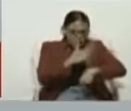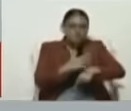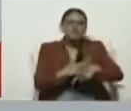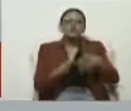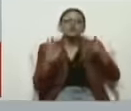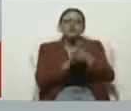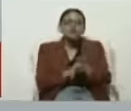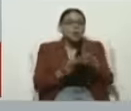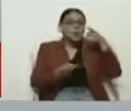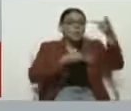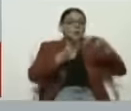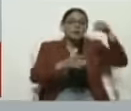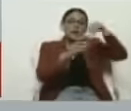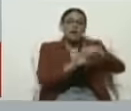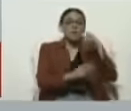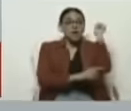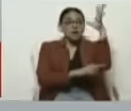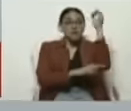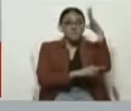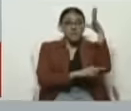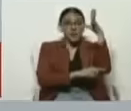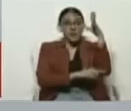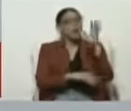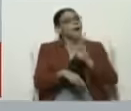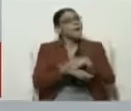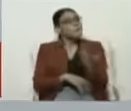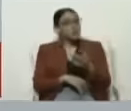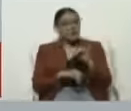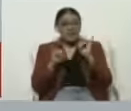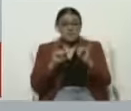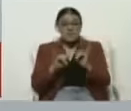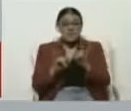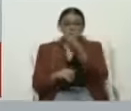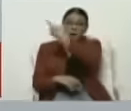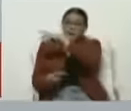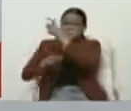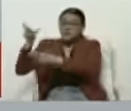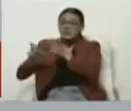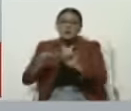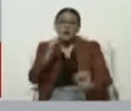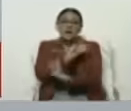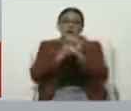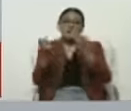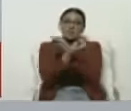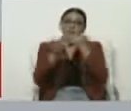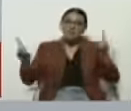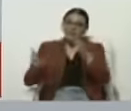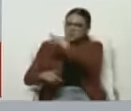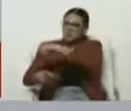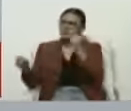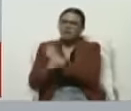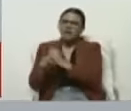Política Interior de la Asamblea Nacional, porque estos supuestos defensores de la democracia,